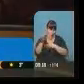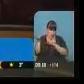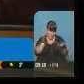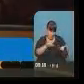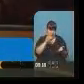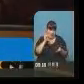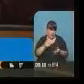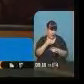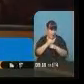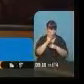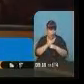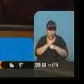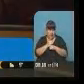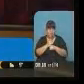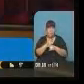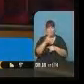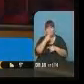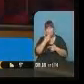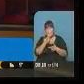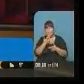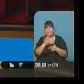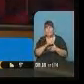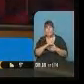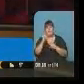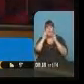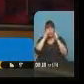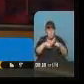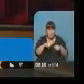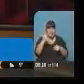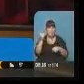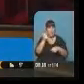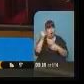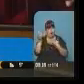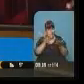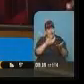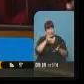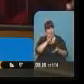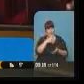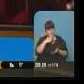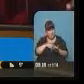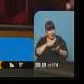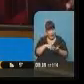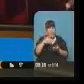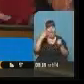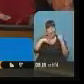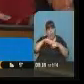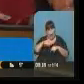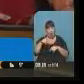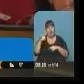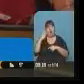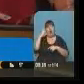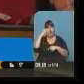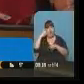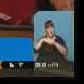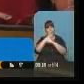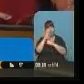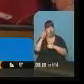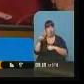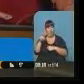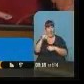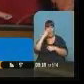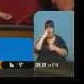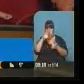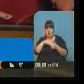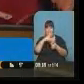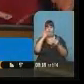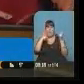como hace siempre que tiene visitantes importantes de la provincia en este caso van a estar los parlamentarios de bolivia